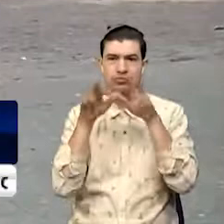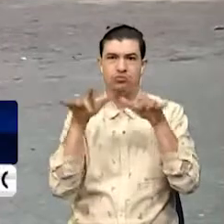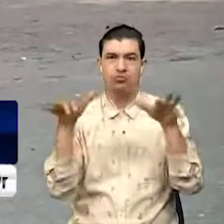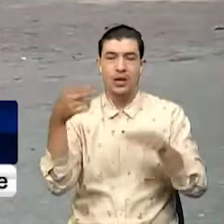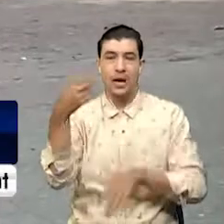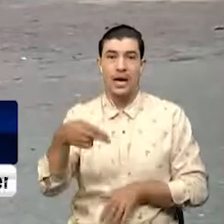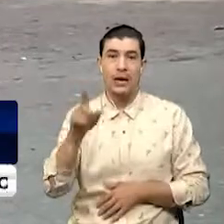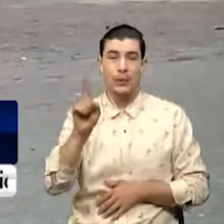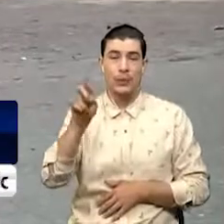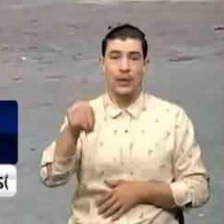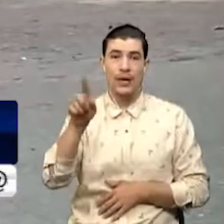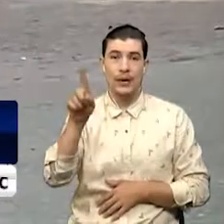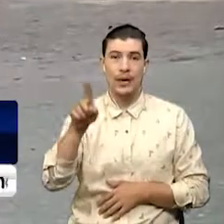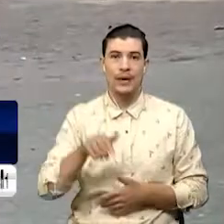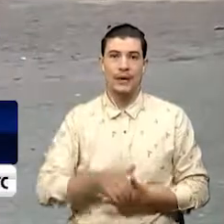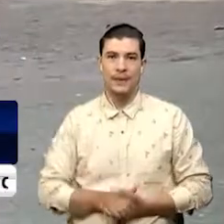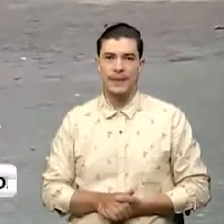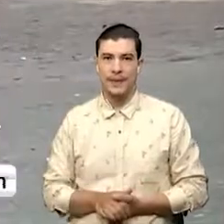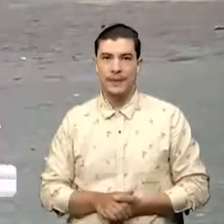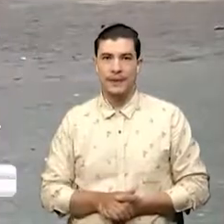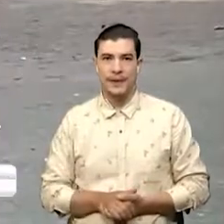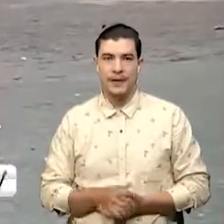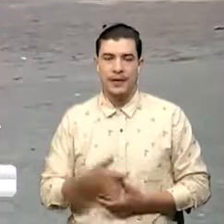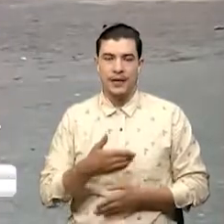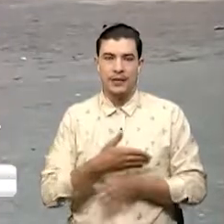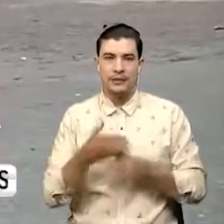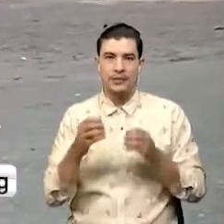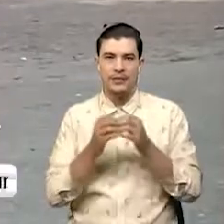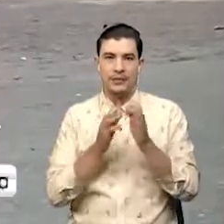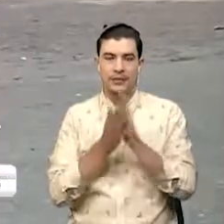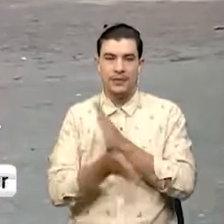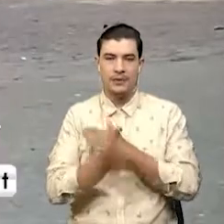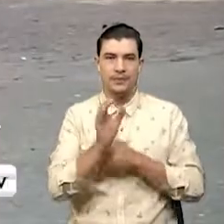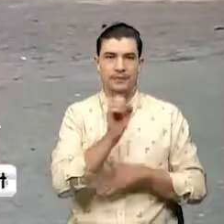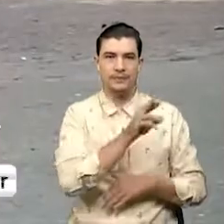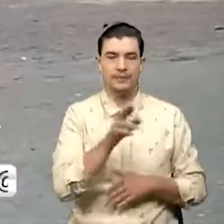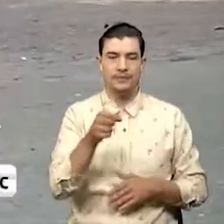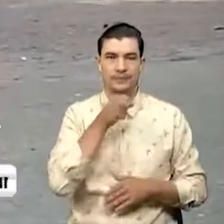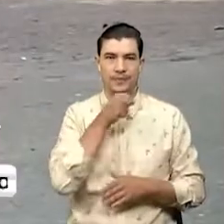h1n1 geither buenas tardes